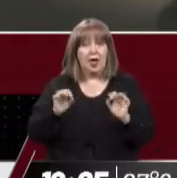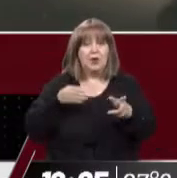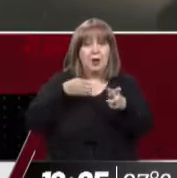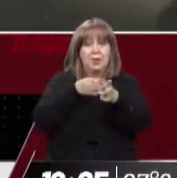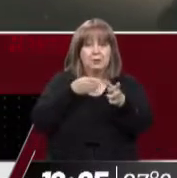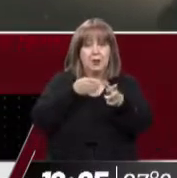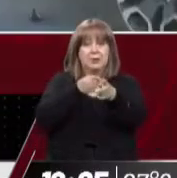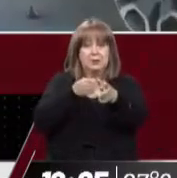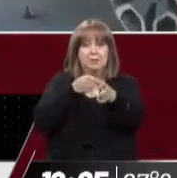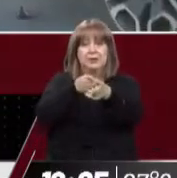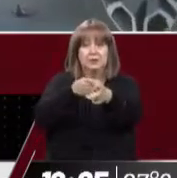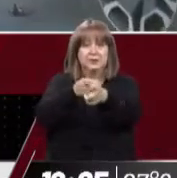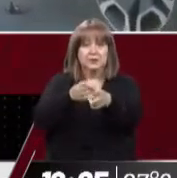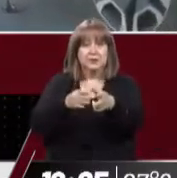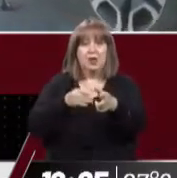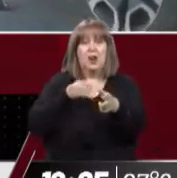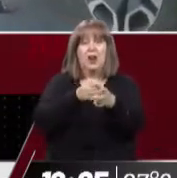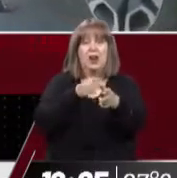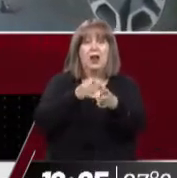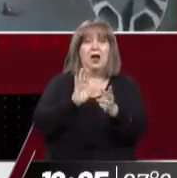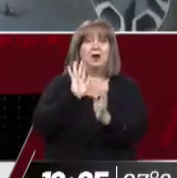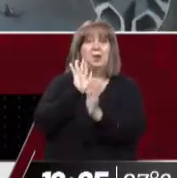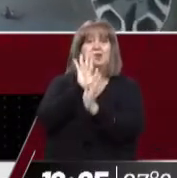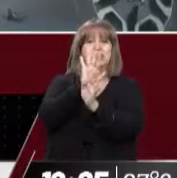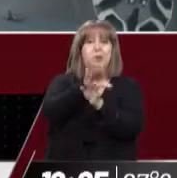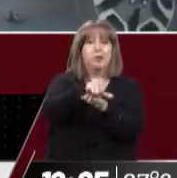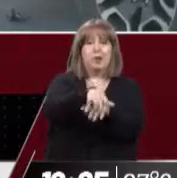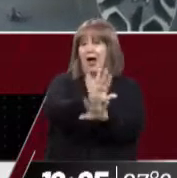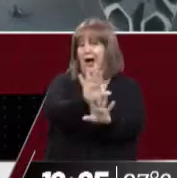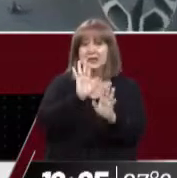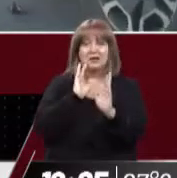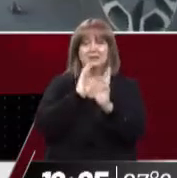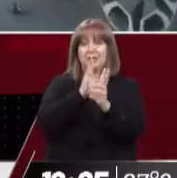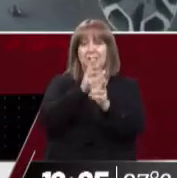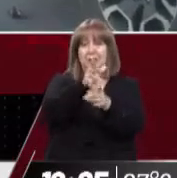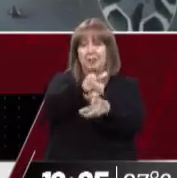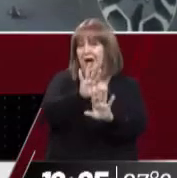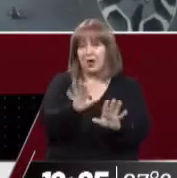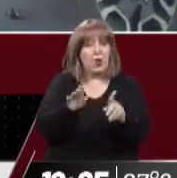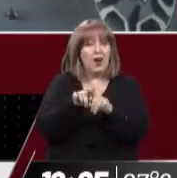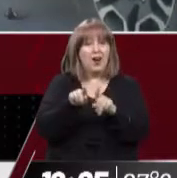chocar y a tirar auto para el costado, no lo podés maniobrar de ninguna manera. Sí, totalmente.